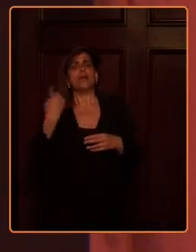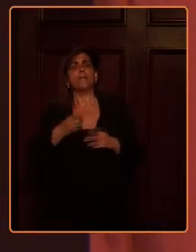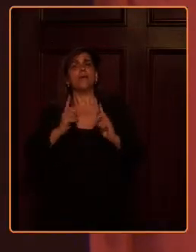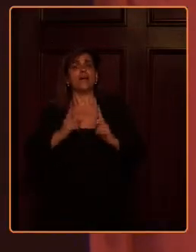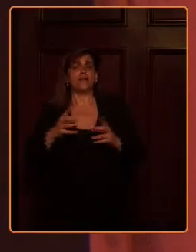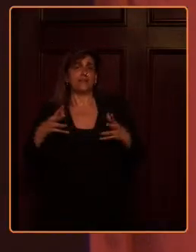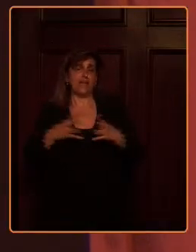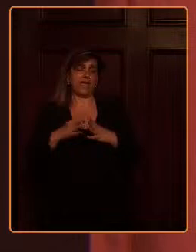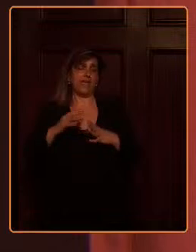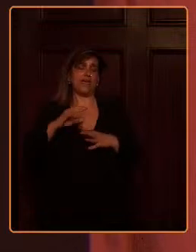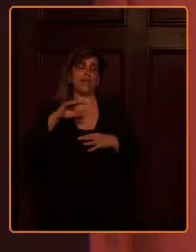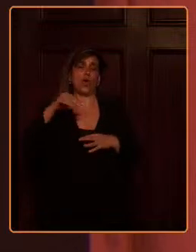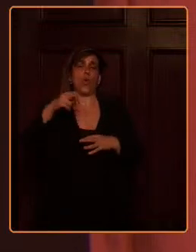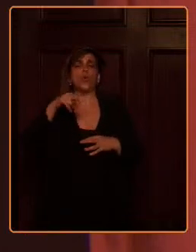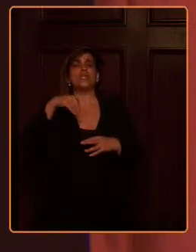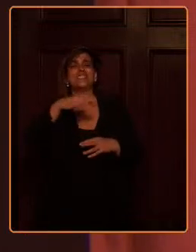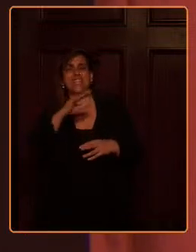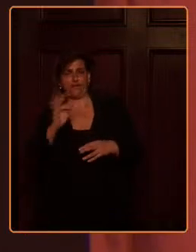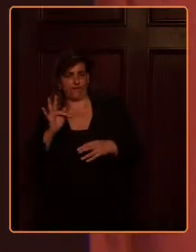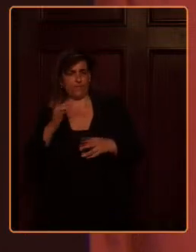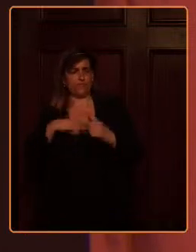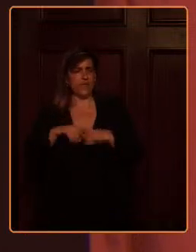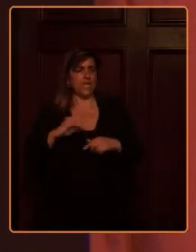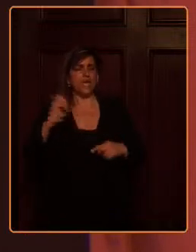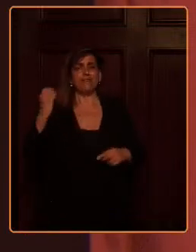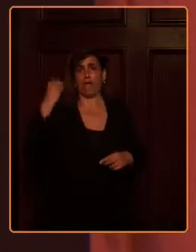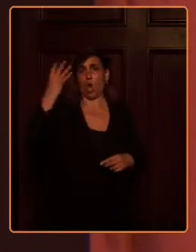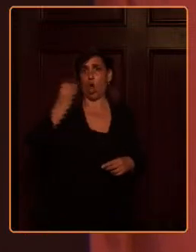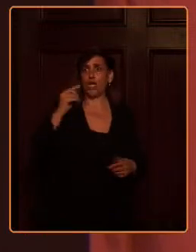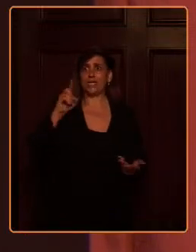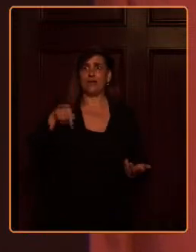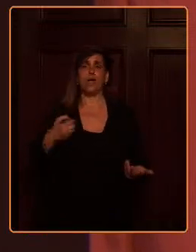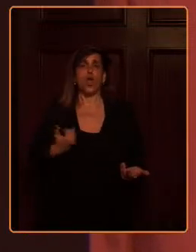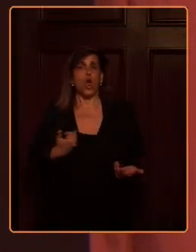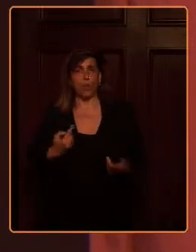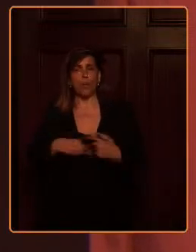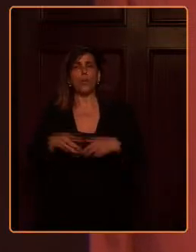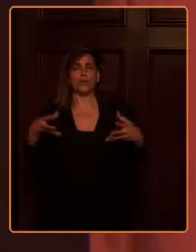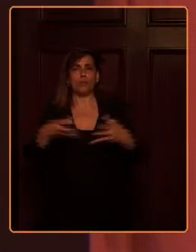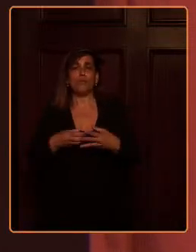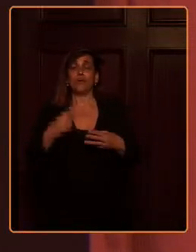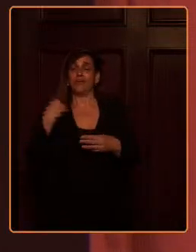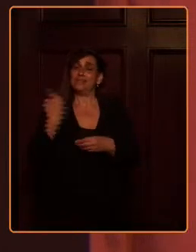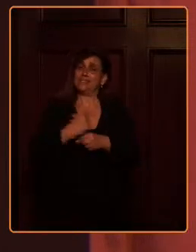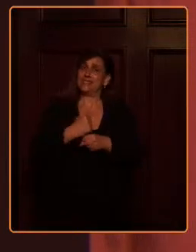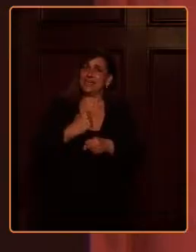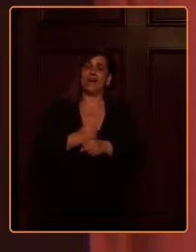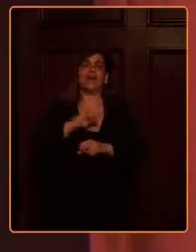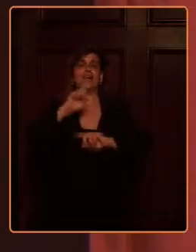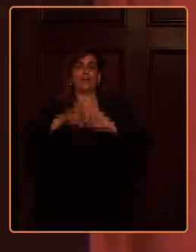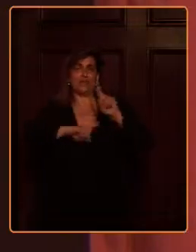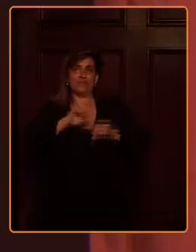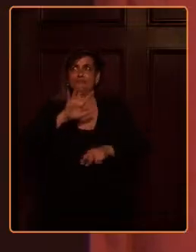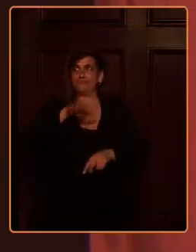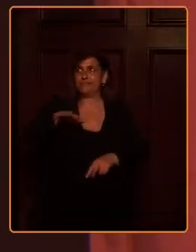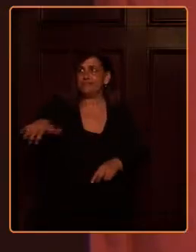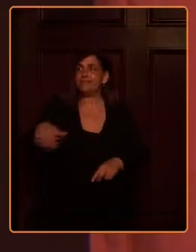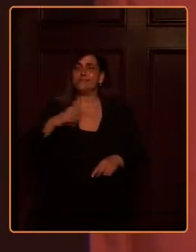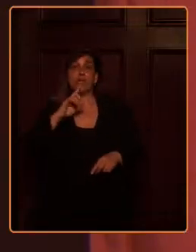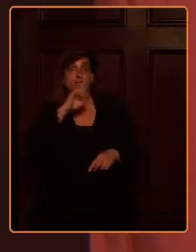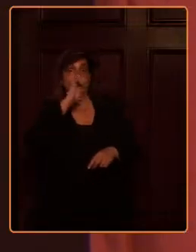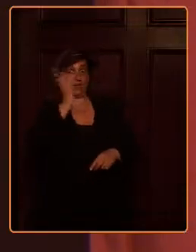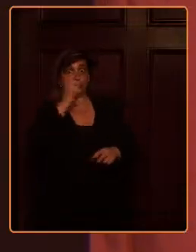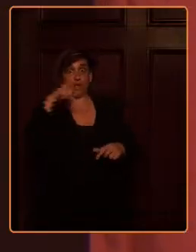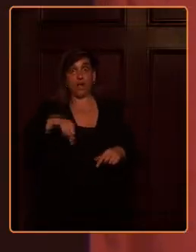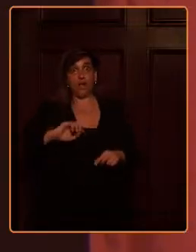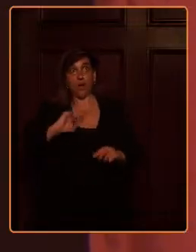de UNICEF. Este congreso no sería posible sin la presencia activa de la academia local, regional e